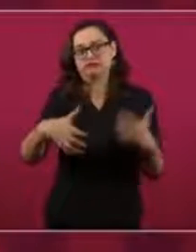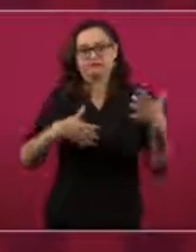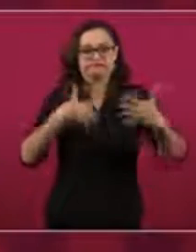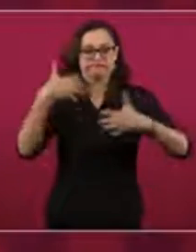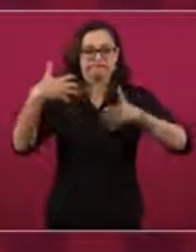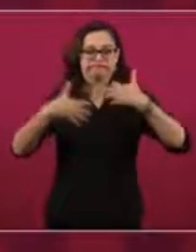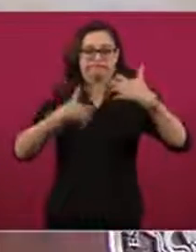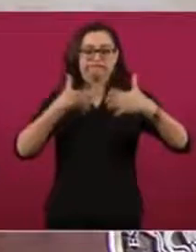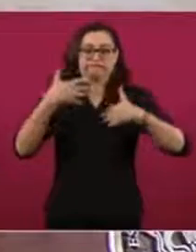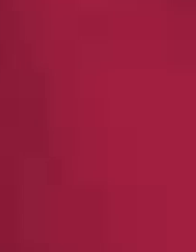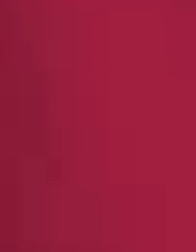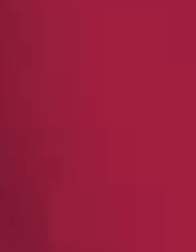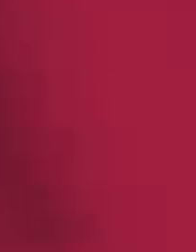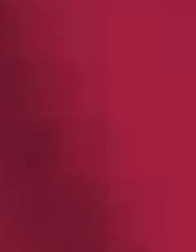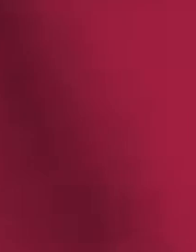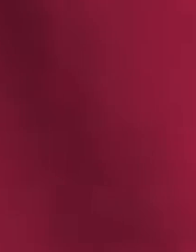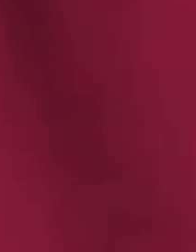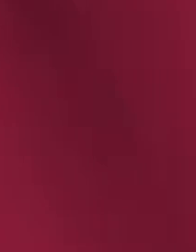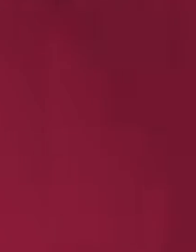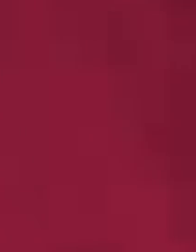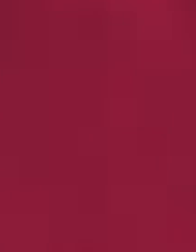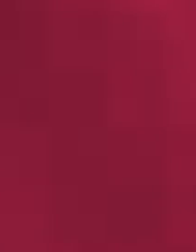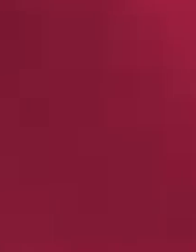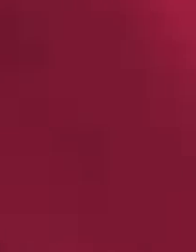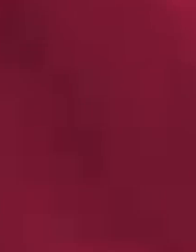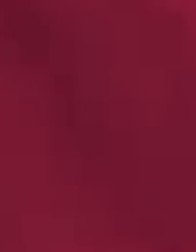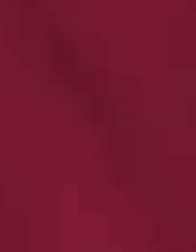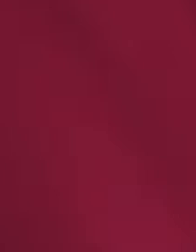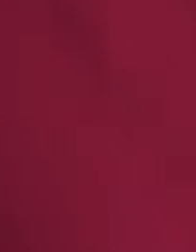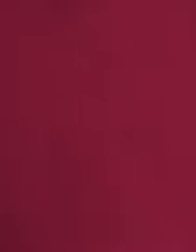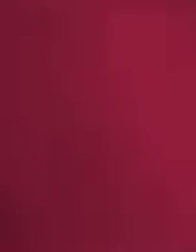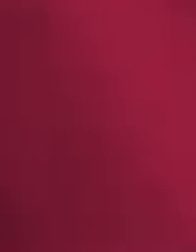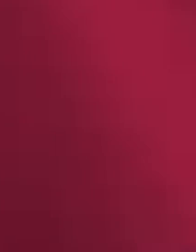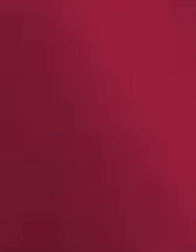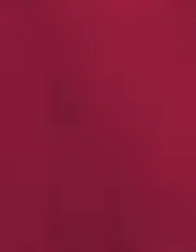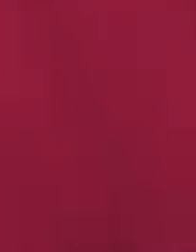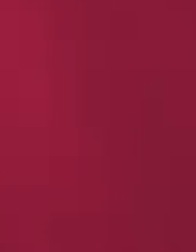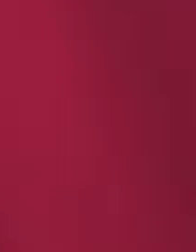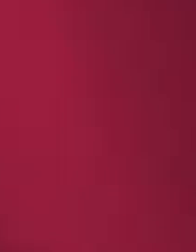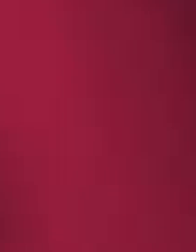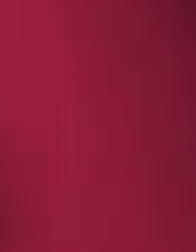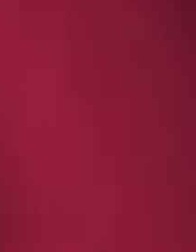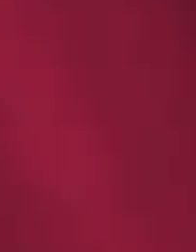pero pues vamos adelante. Gobierno de México.